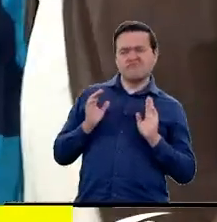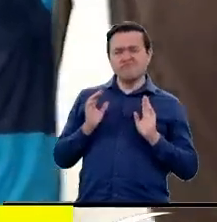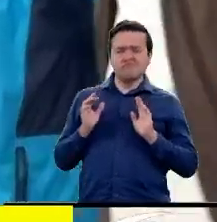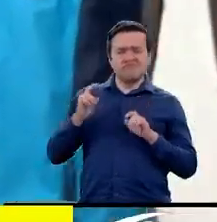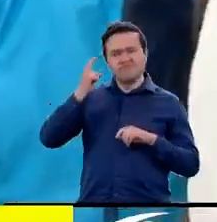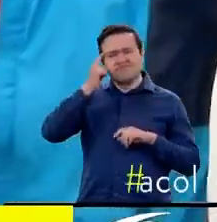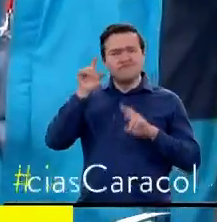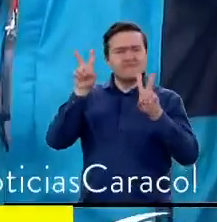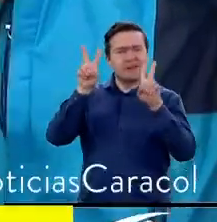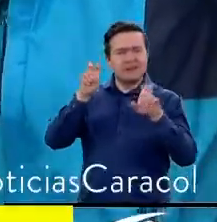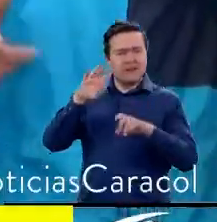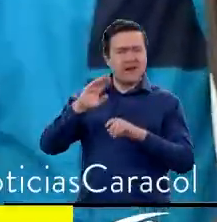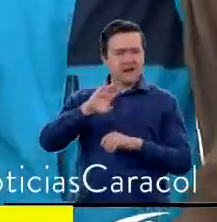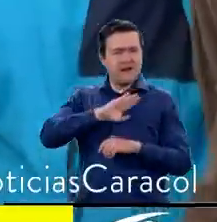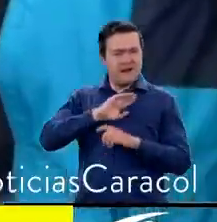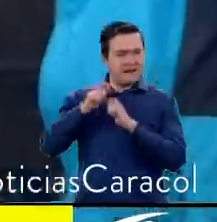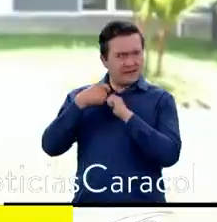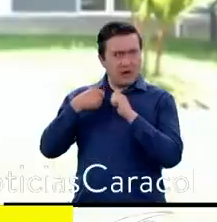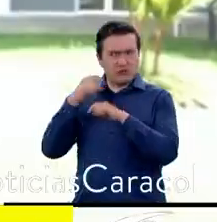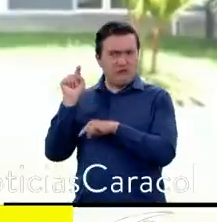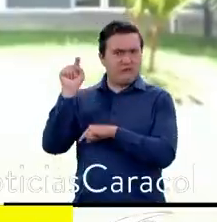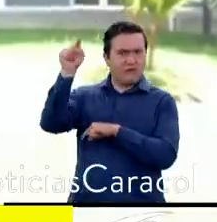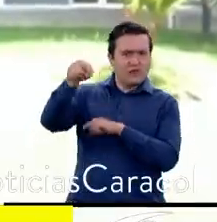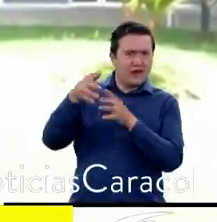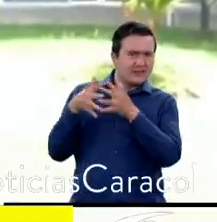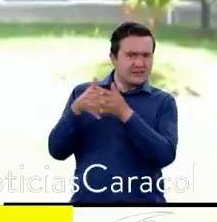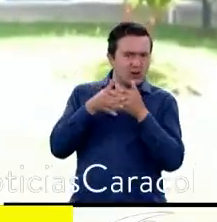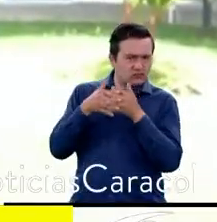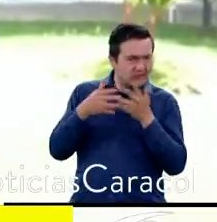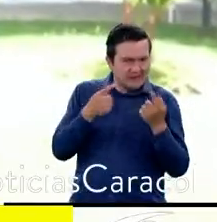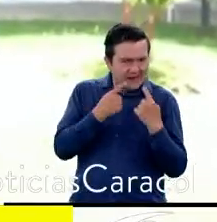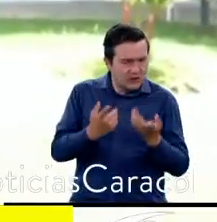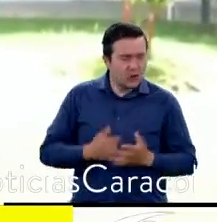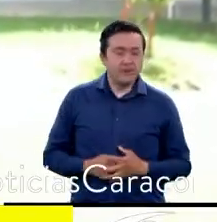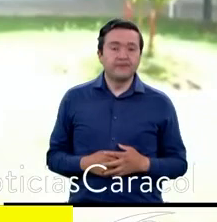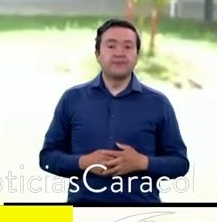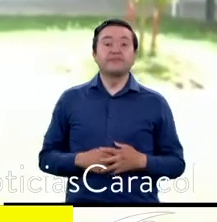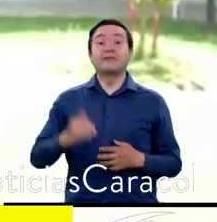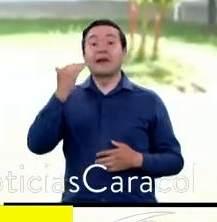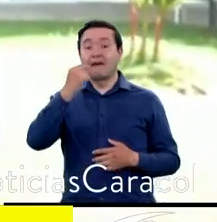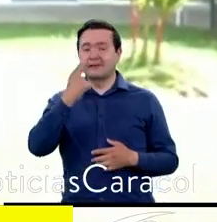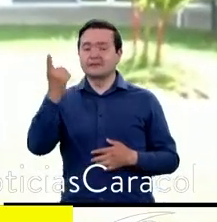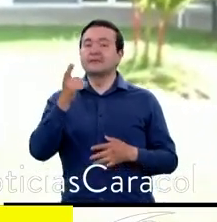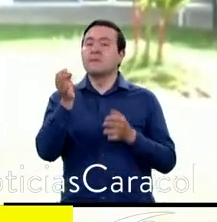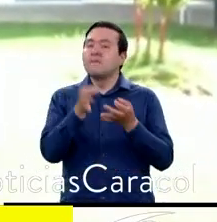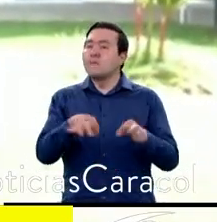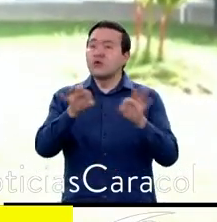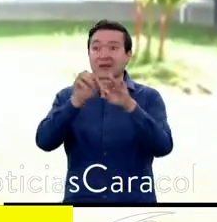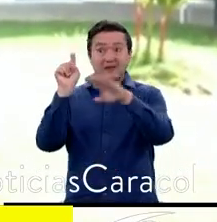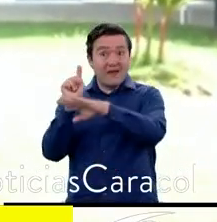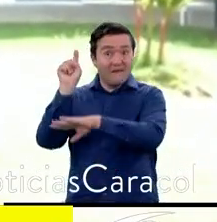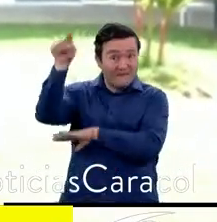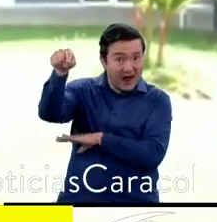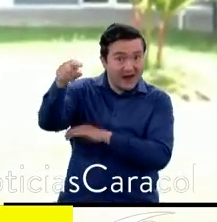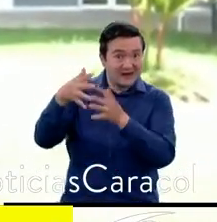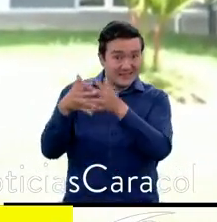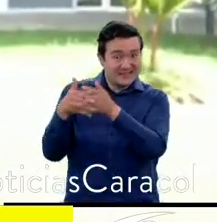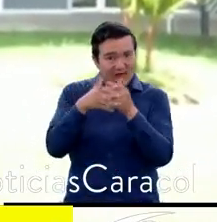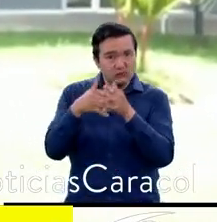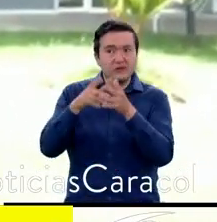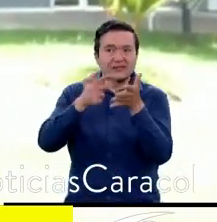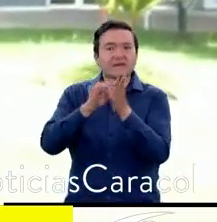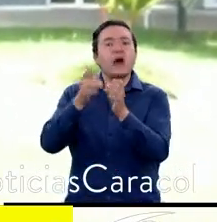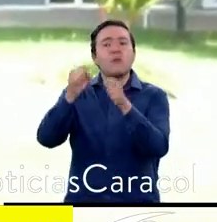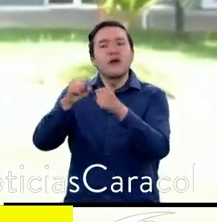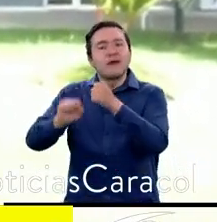alcaldesa Claudia López a los Estados Unidos. Lo importante es que esa visita redunde directamente en el objetivo de los programas del Plan de